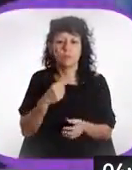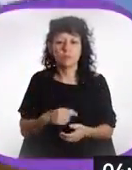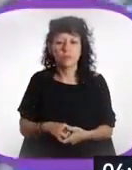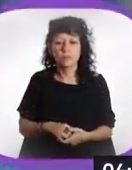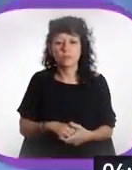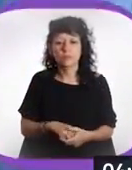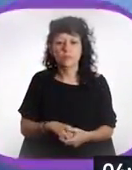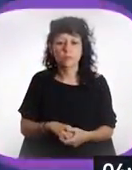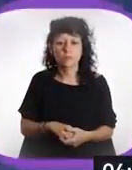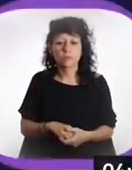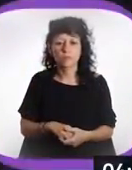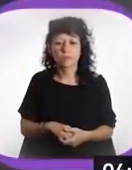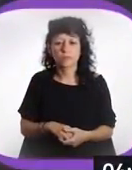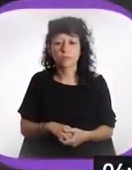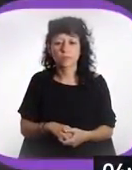¡Woohoo!